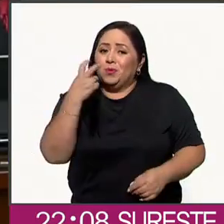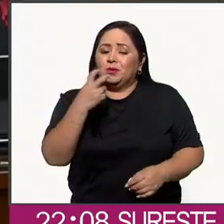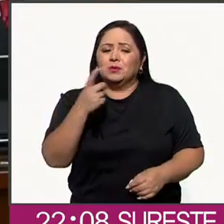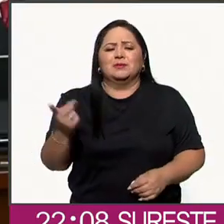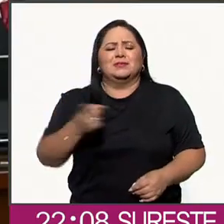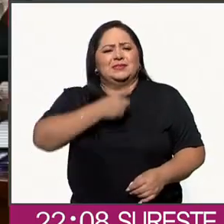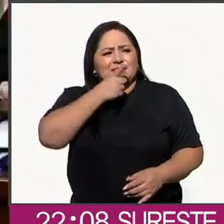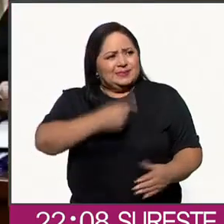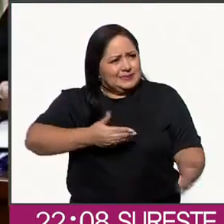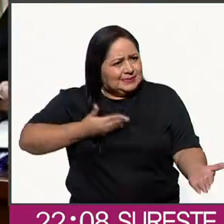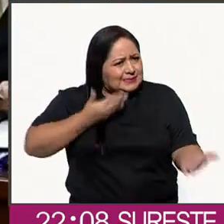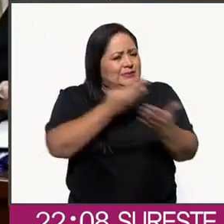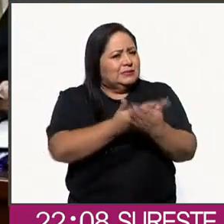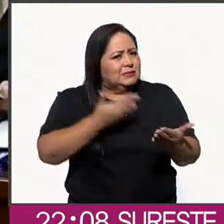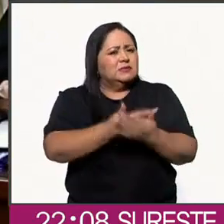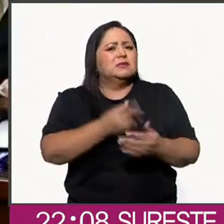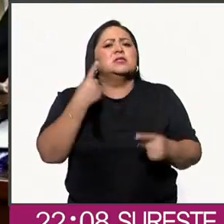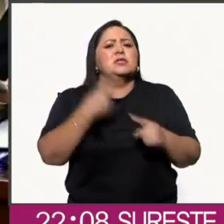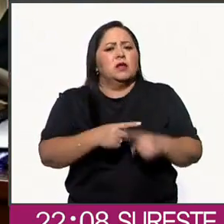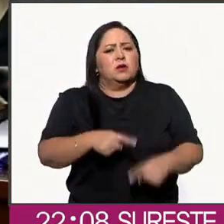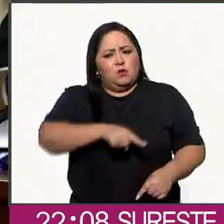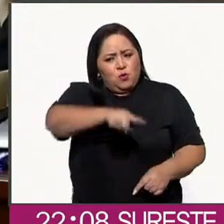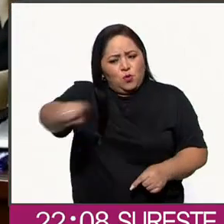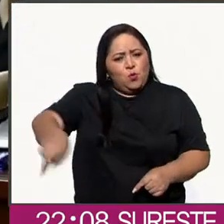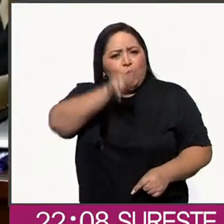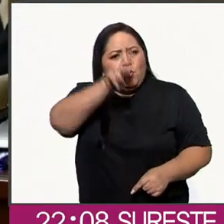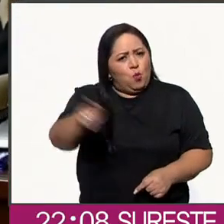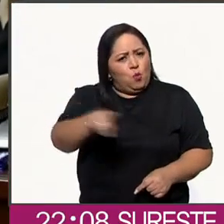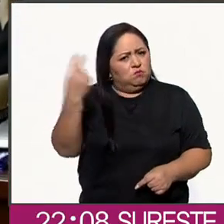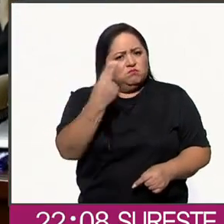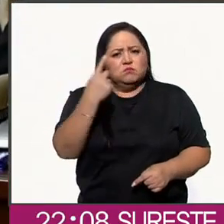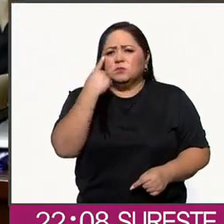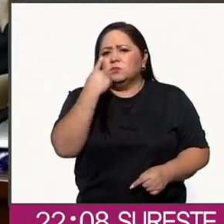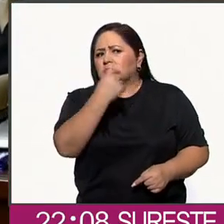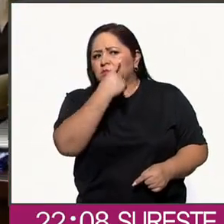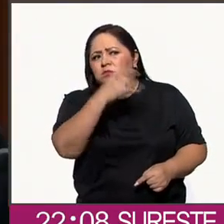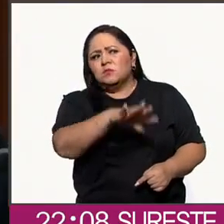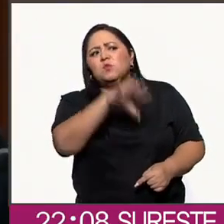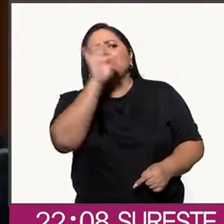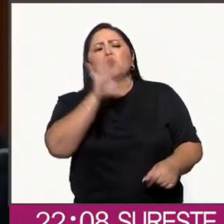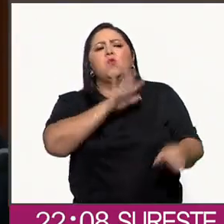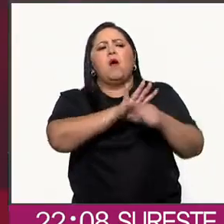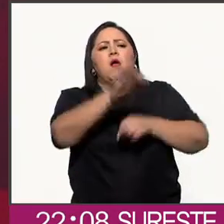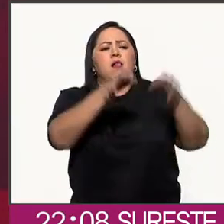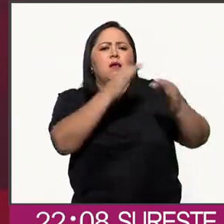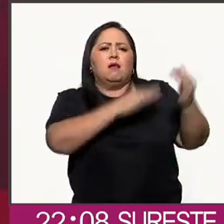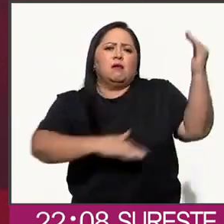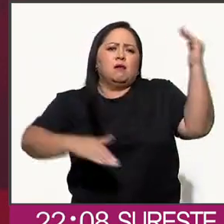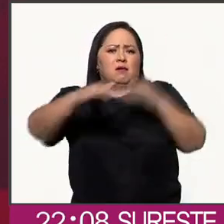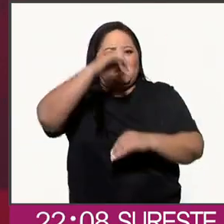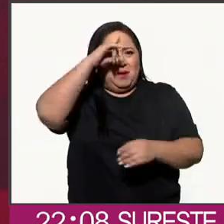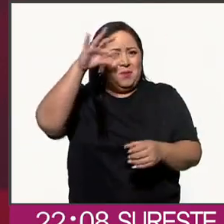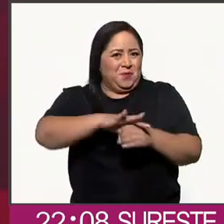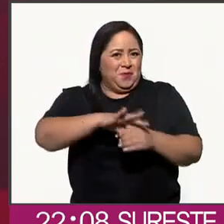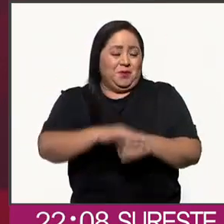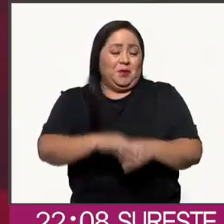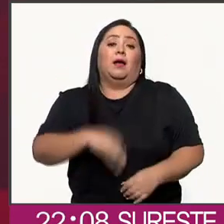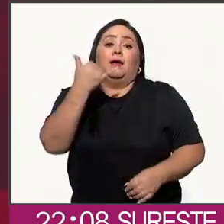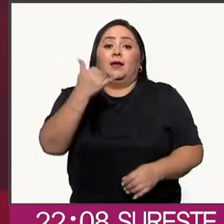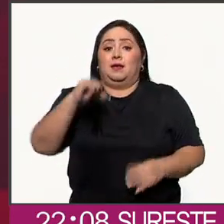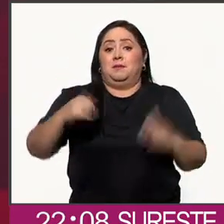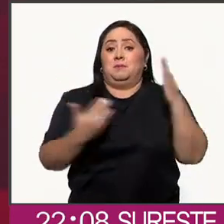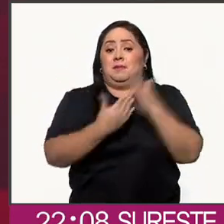en su propuesta de que sea el pueblo el que elija por voto directo a los ministros de la Corte. En la mañanera de este martes,